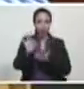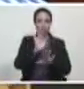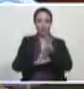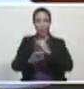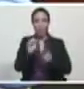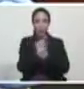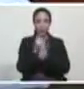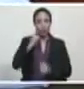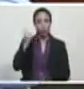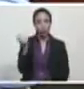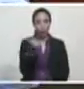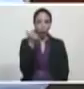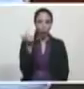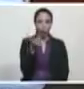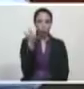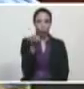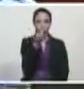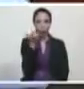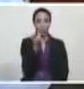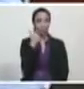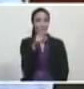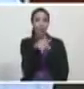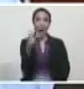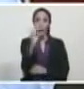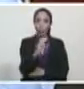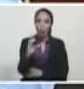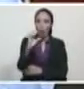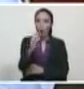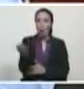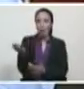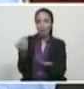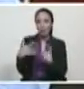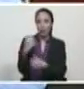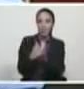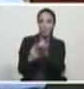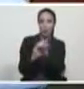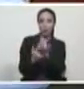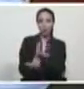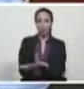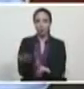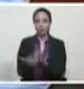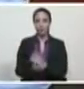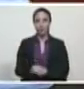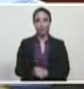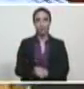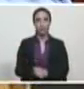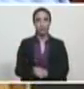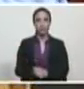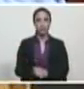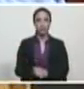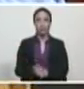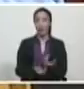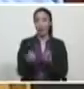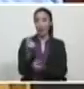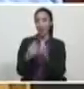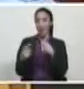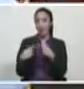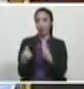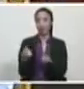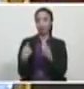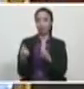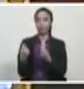que contrató mercenarios de Colombia y Centroamérica, que está manejando mucho dinero producto